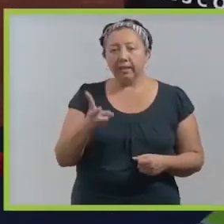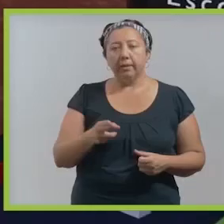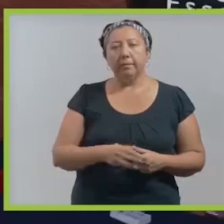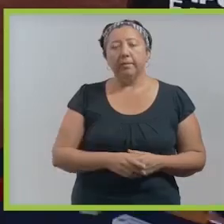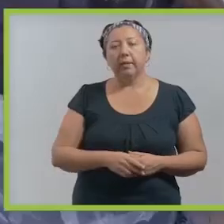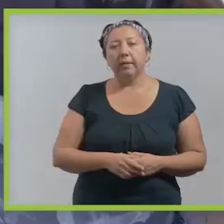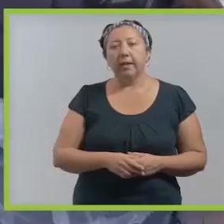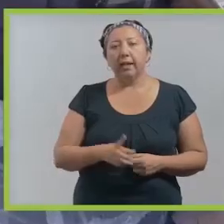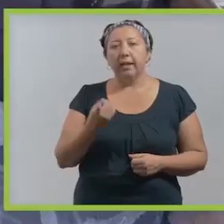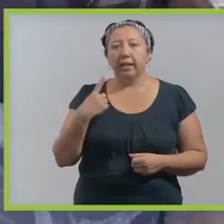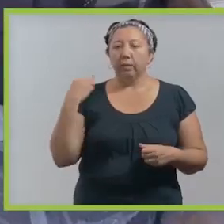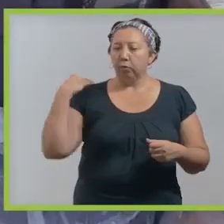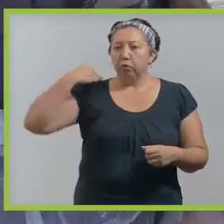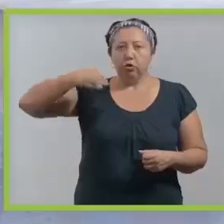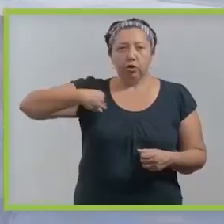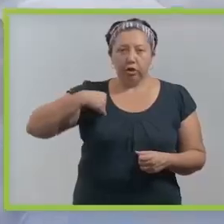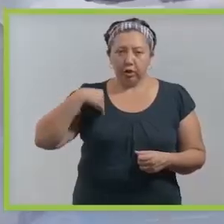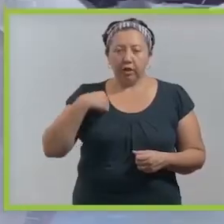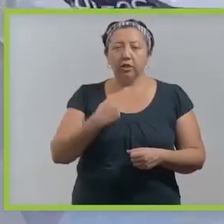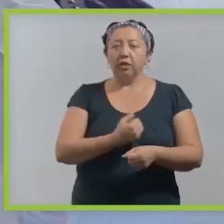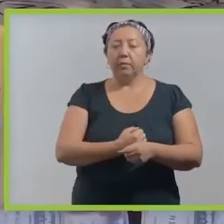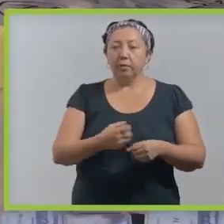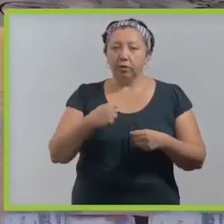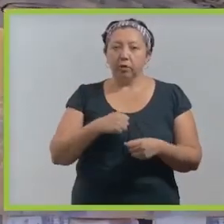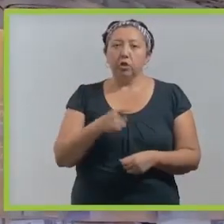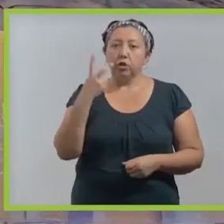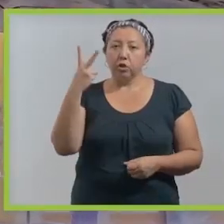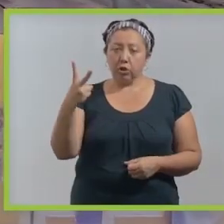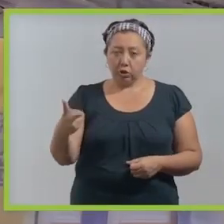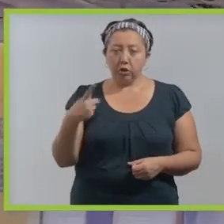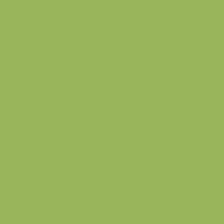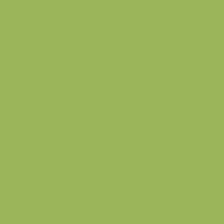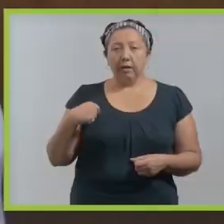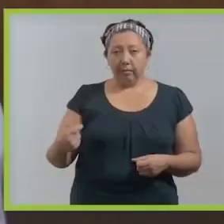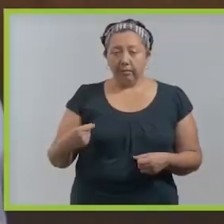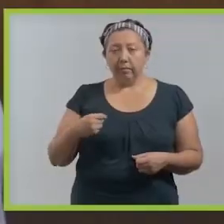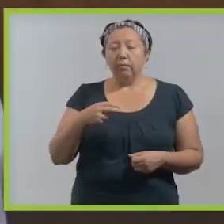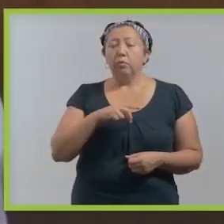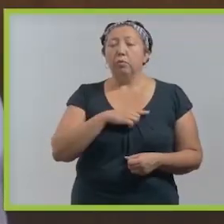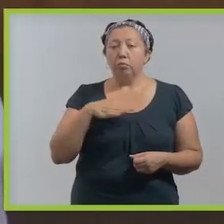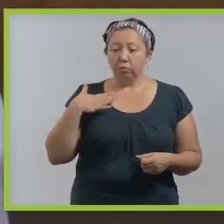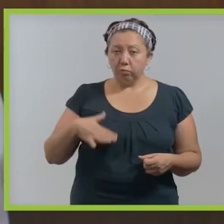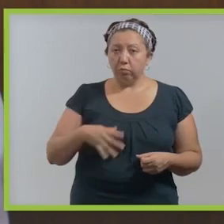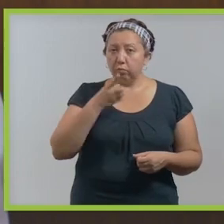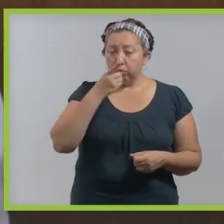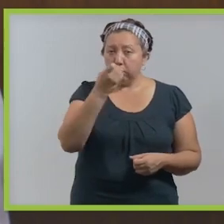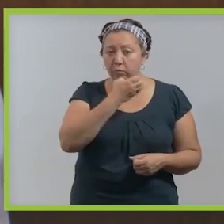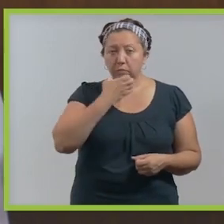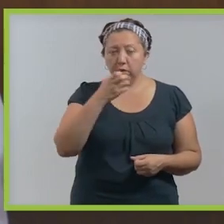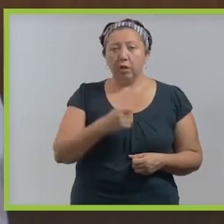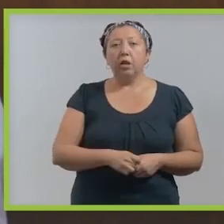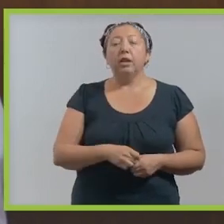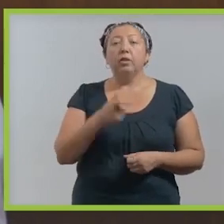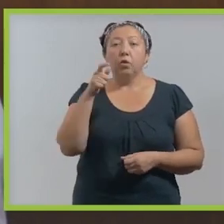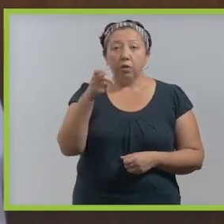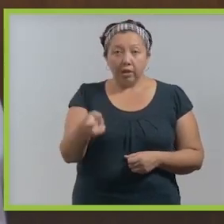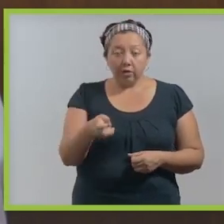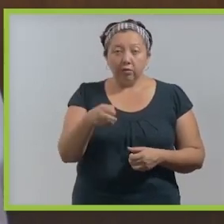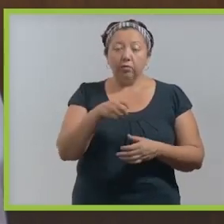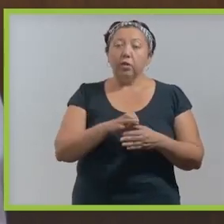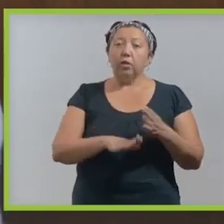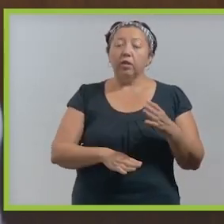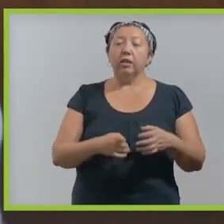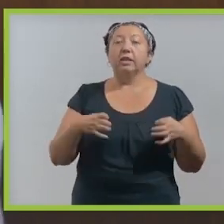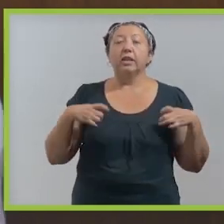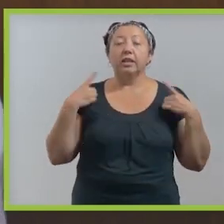tema de la mochila, de los zapatos y de 2 camisas de uniforme. Es importante señalar que el ahorro que tiene una familia por